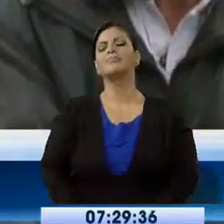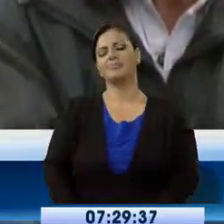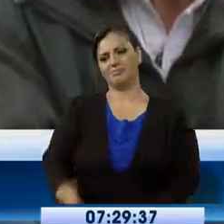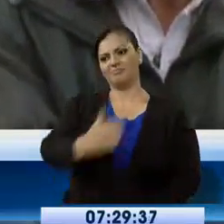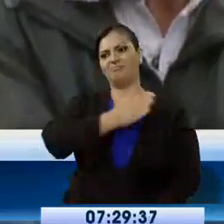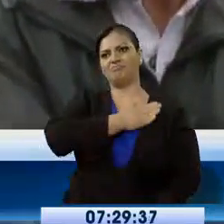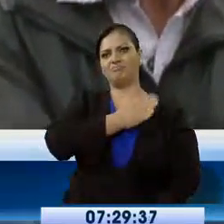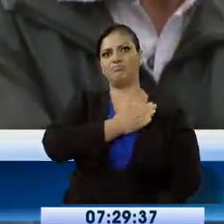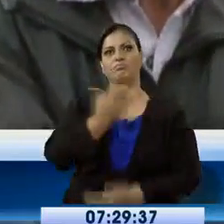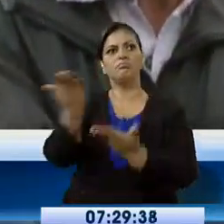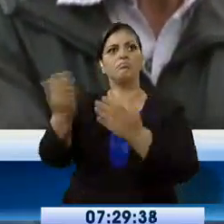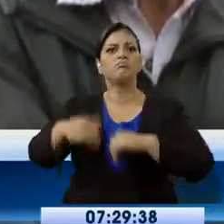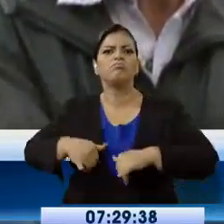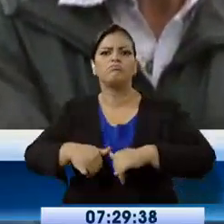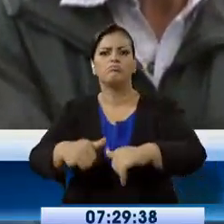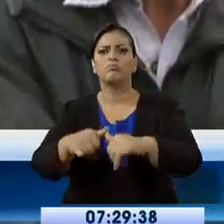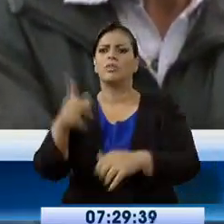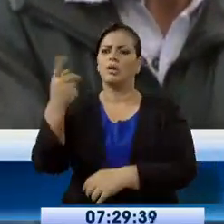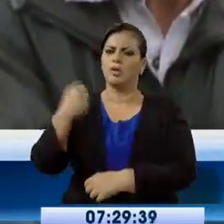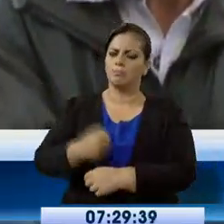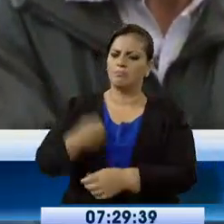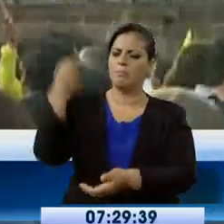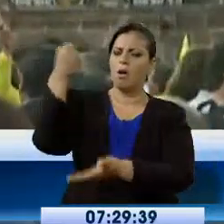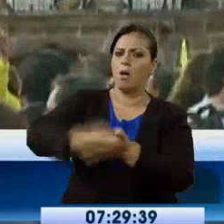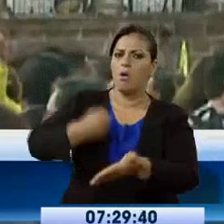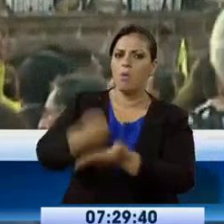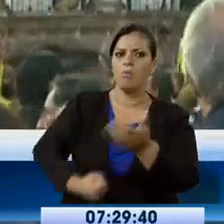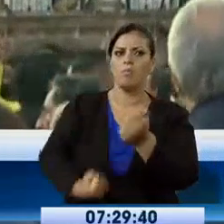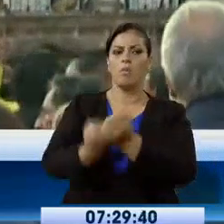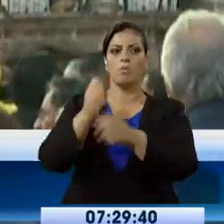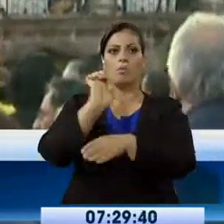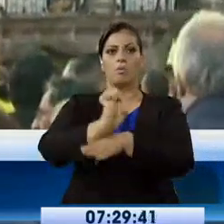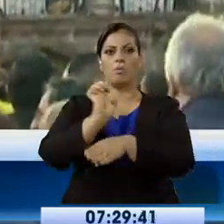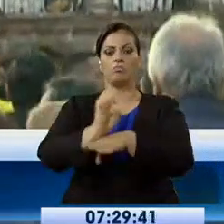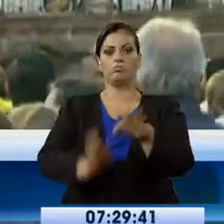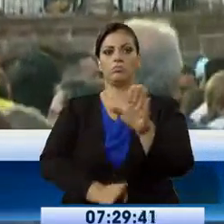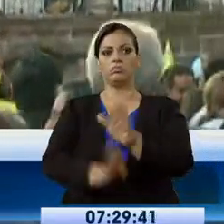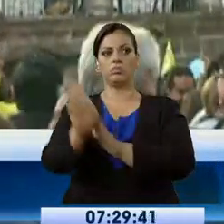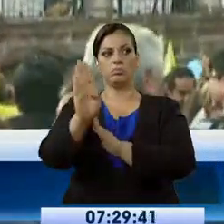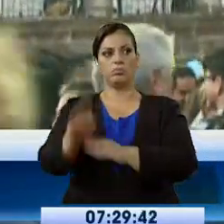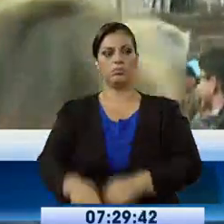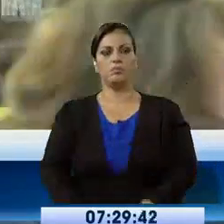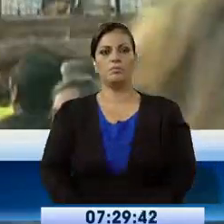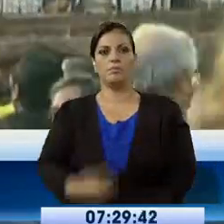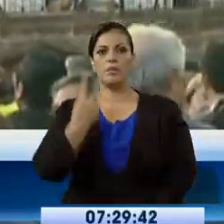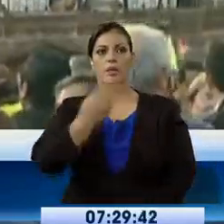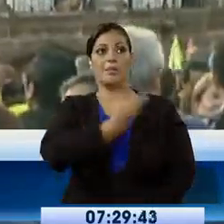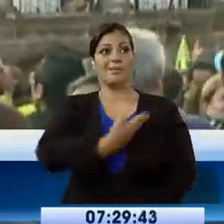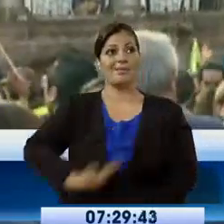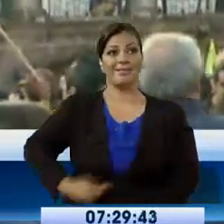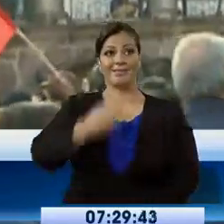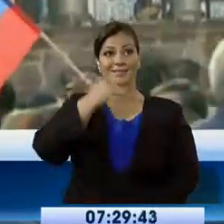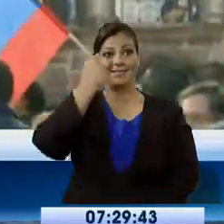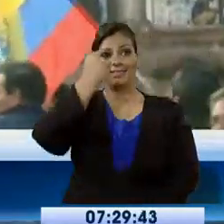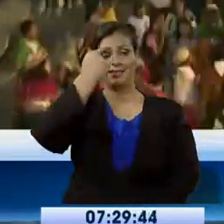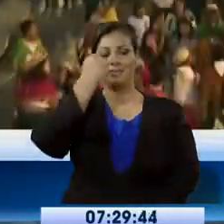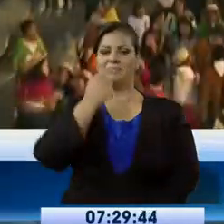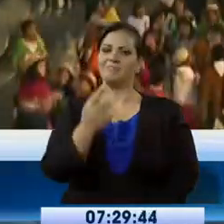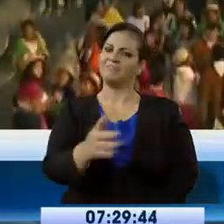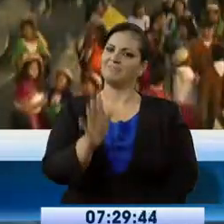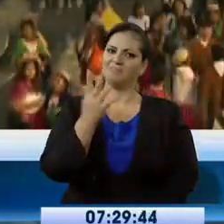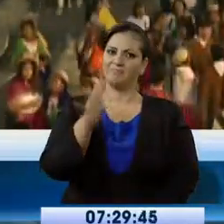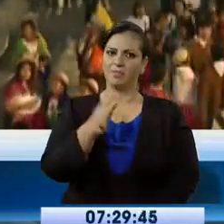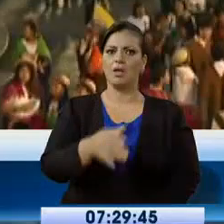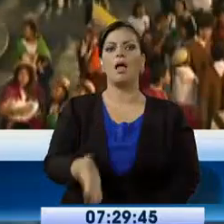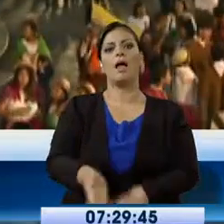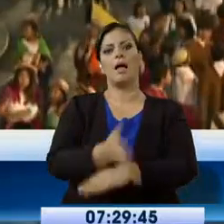la vamos a continuar en beneficio de nuestro país. Esta vez no contaron con la presencia del presidente Rafael Correa, quien se encontraba ejecutando una agenda